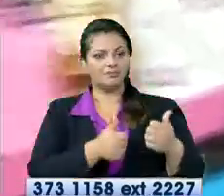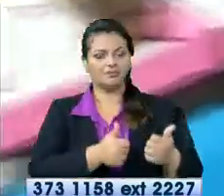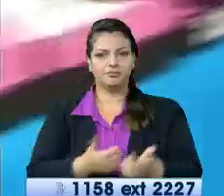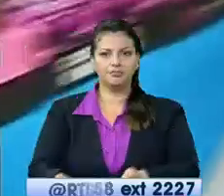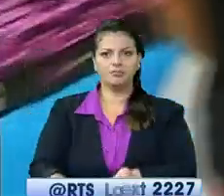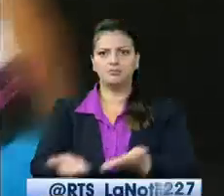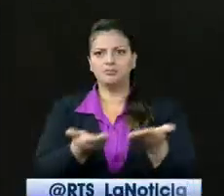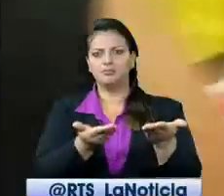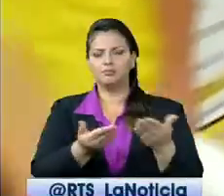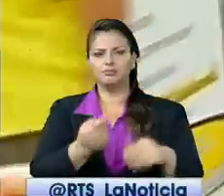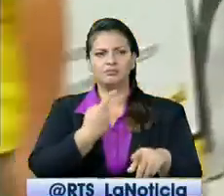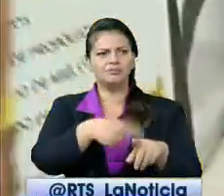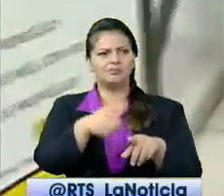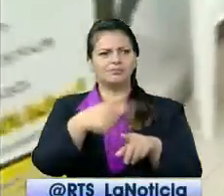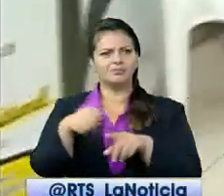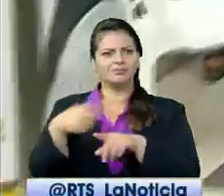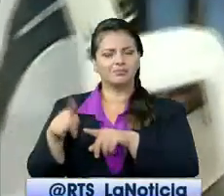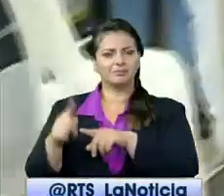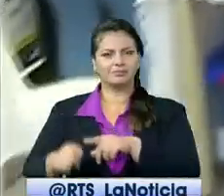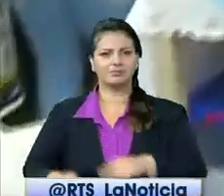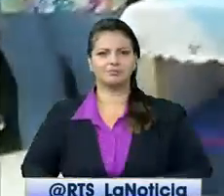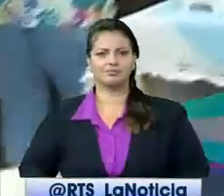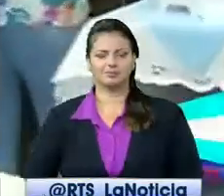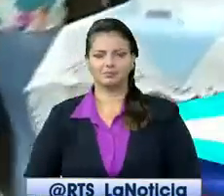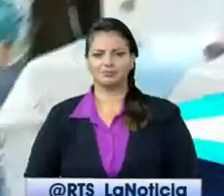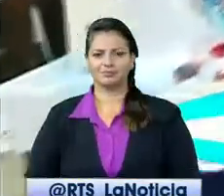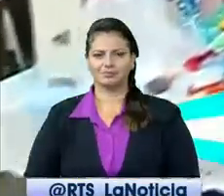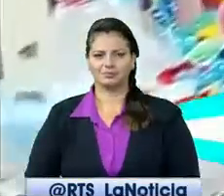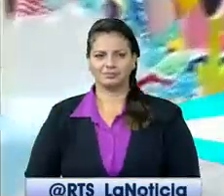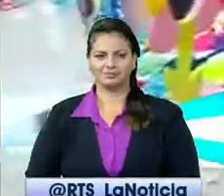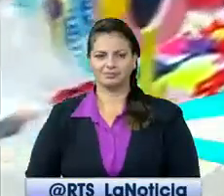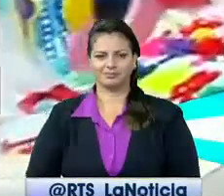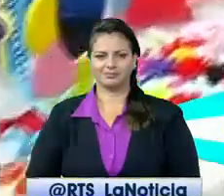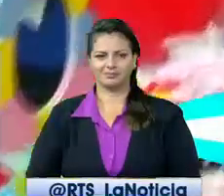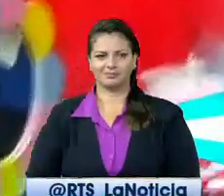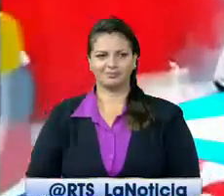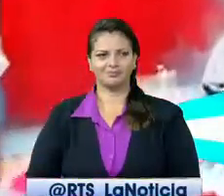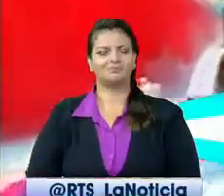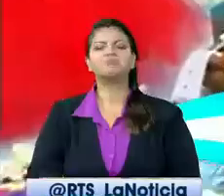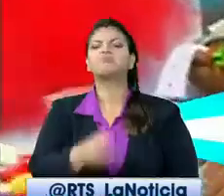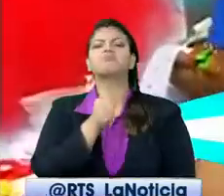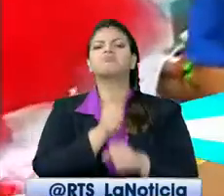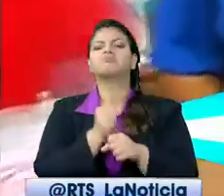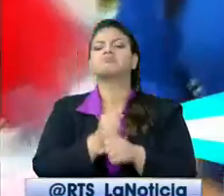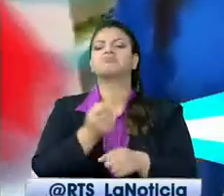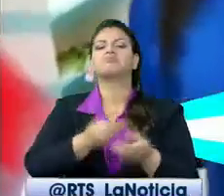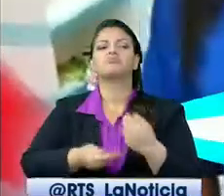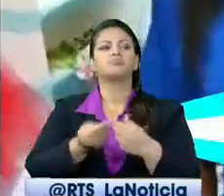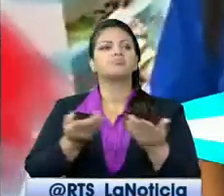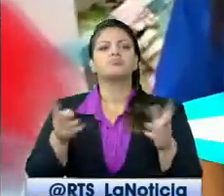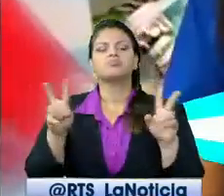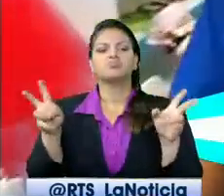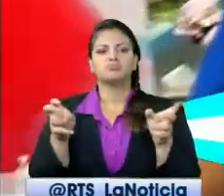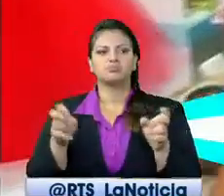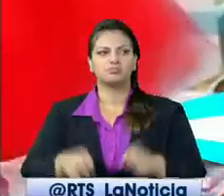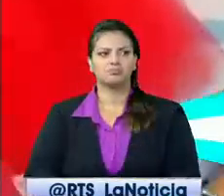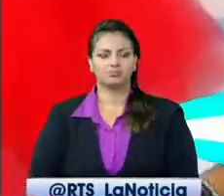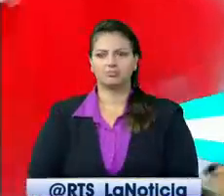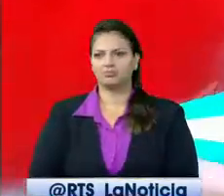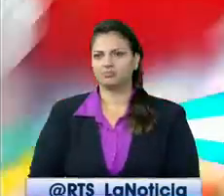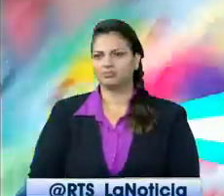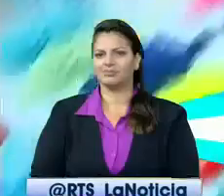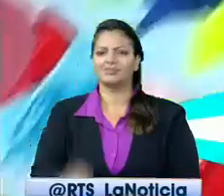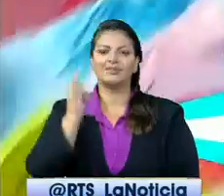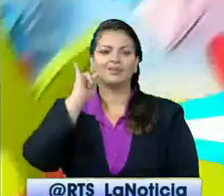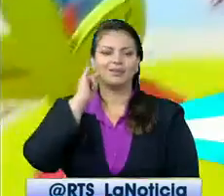hay mucho para indicarles, para dar a conocer a nuestros televidentes. Mi estimada amiga, su talento, los lacitos, los moñitos, ¿qué son? Son accesorios